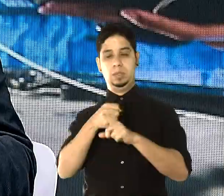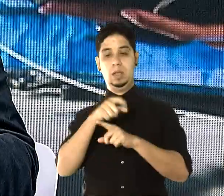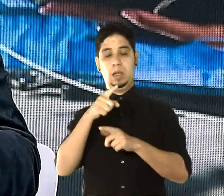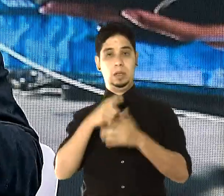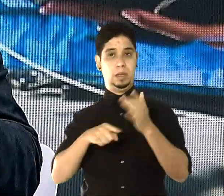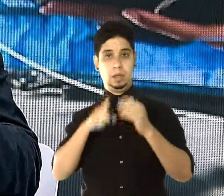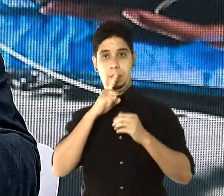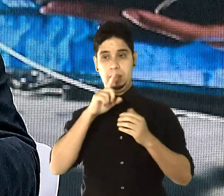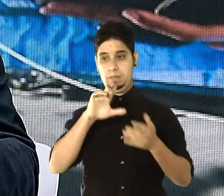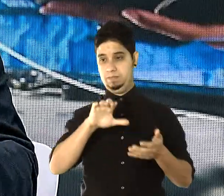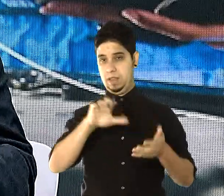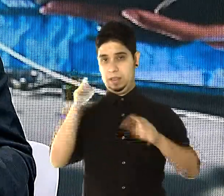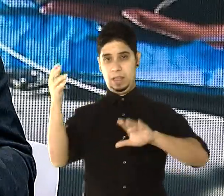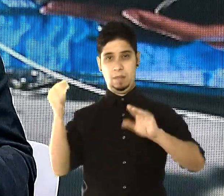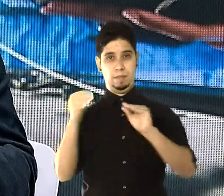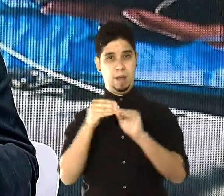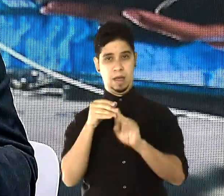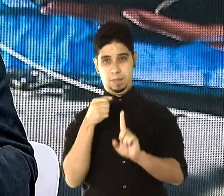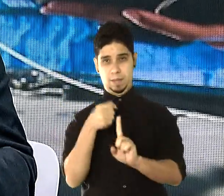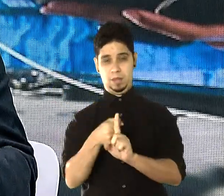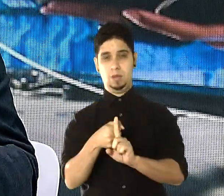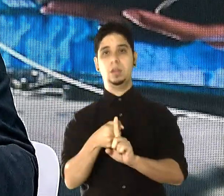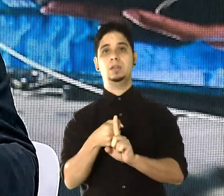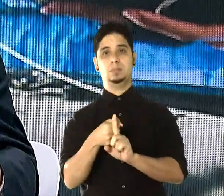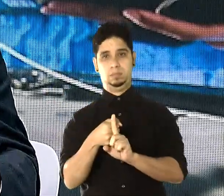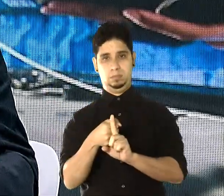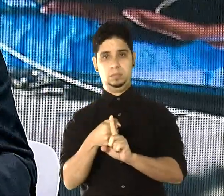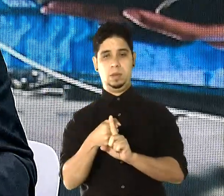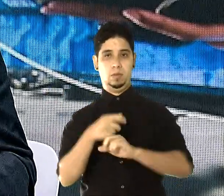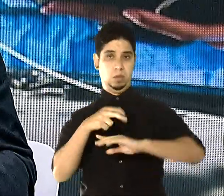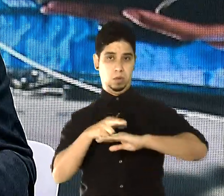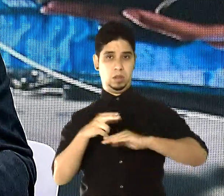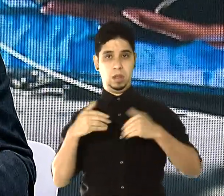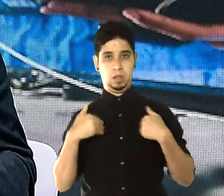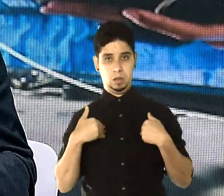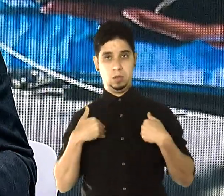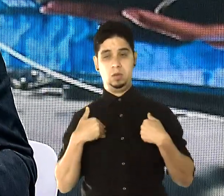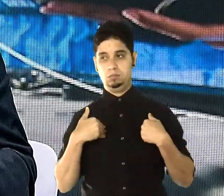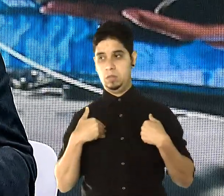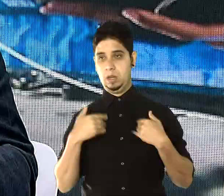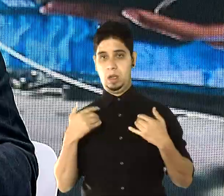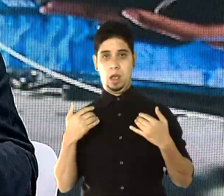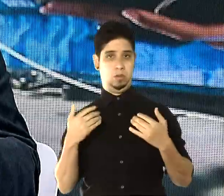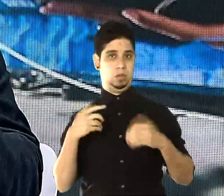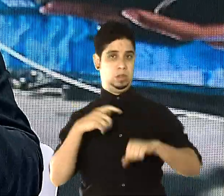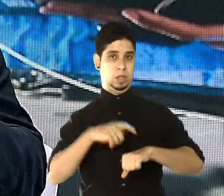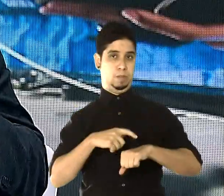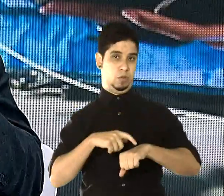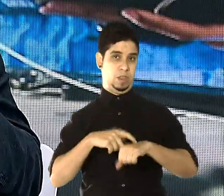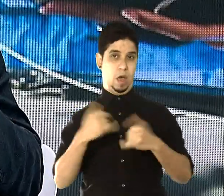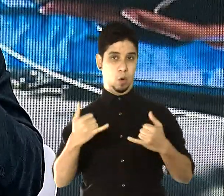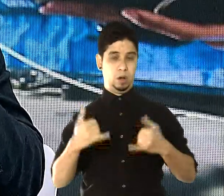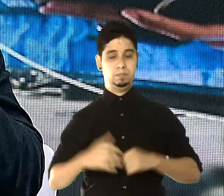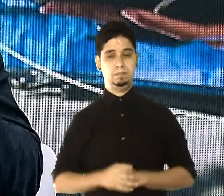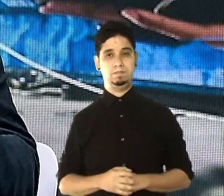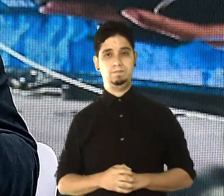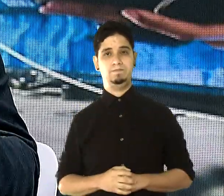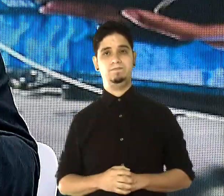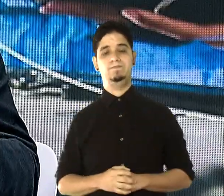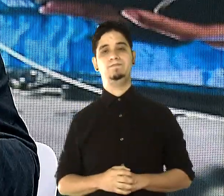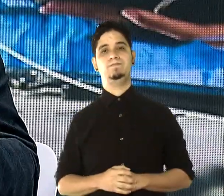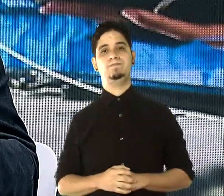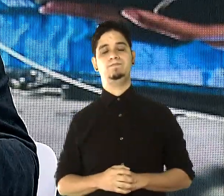más impactante en términos de devastación que ha tenido Puerto Rico en los tiempos modernos, y como parte de lo que